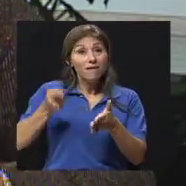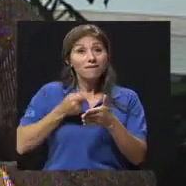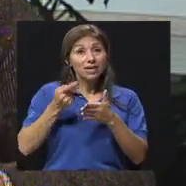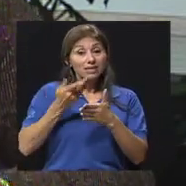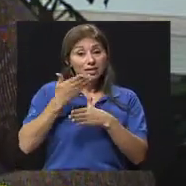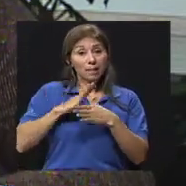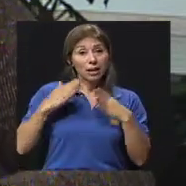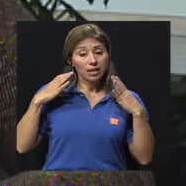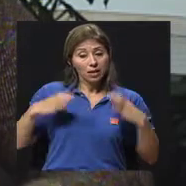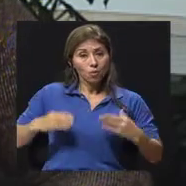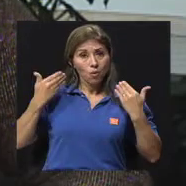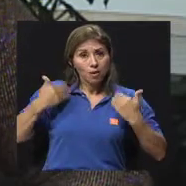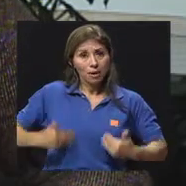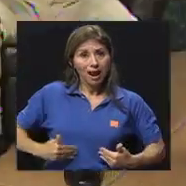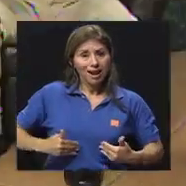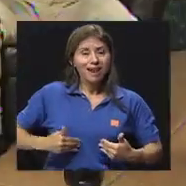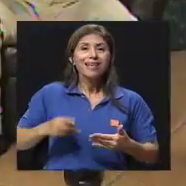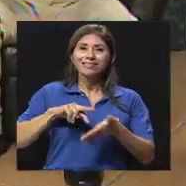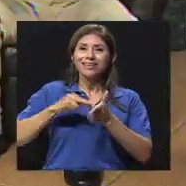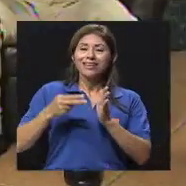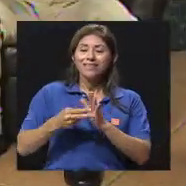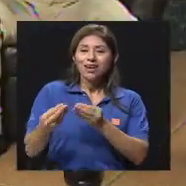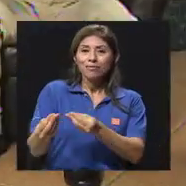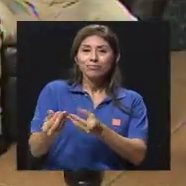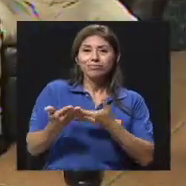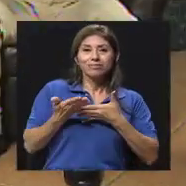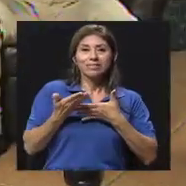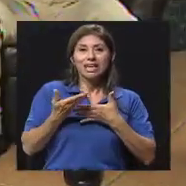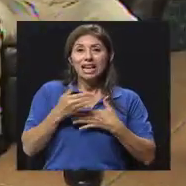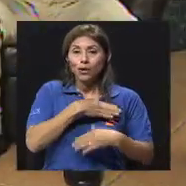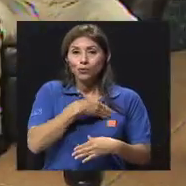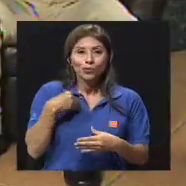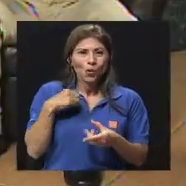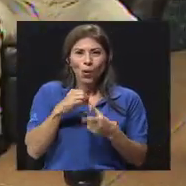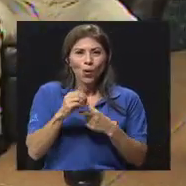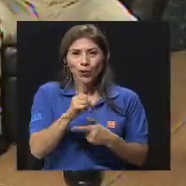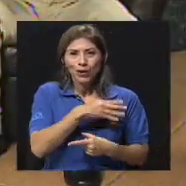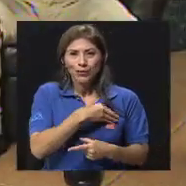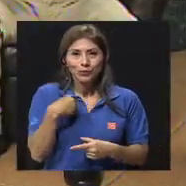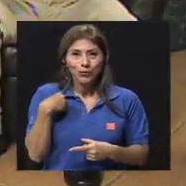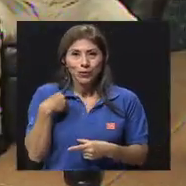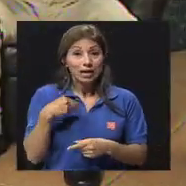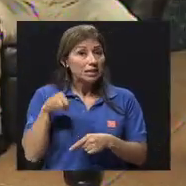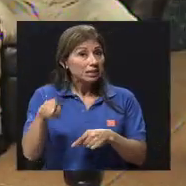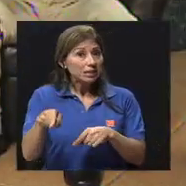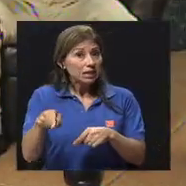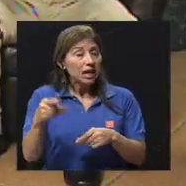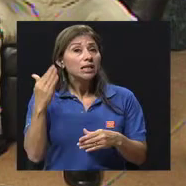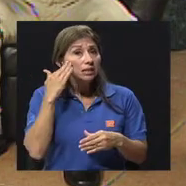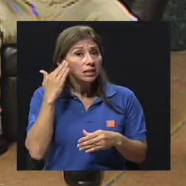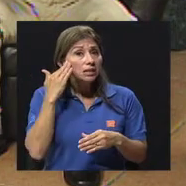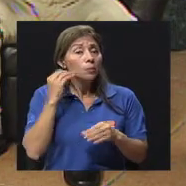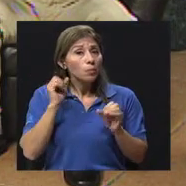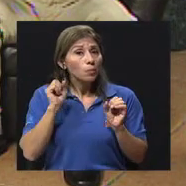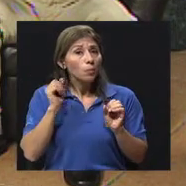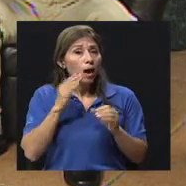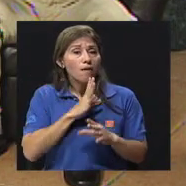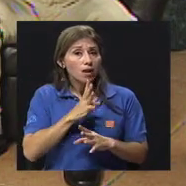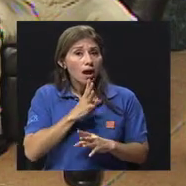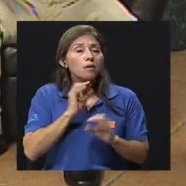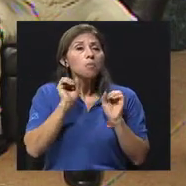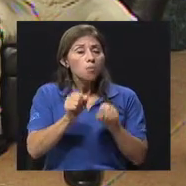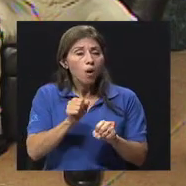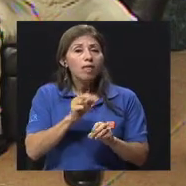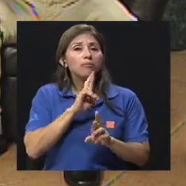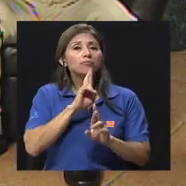a mí si le gustó al niño o no le gustó. Si puede hablar, lo va a decir con sus palabras, pero si no puede hablar, lo va a hacer con sonidos, ruidos o con